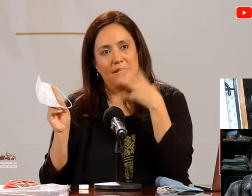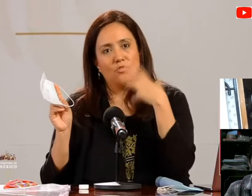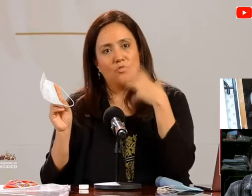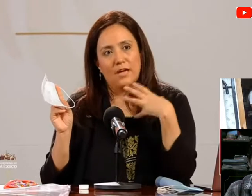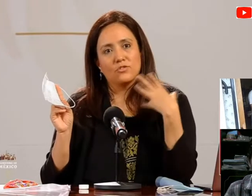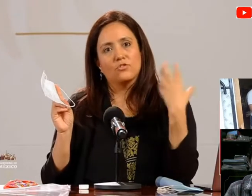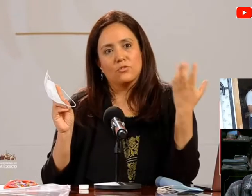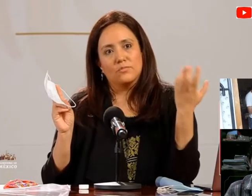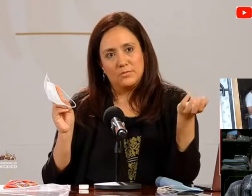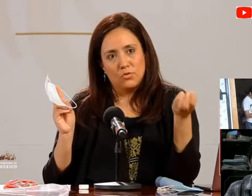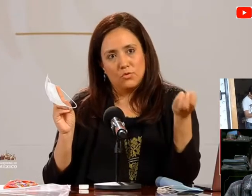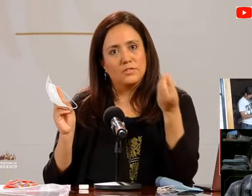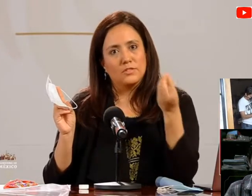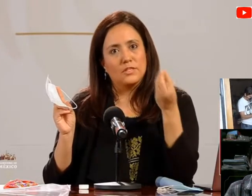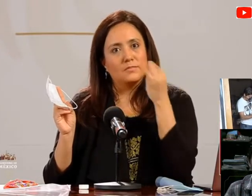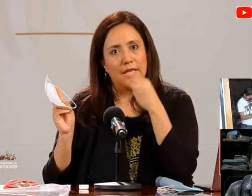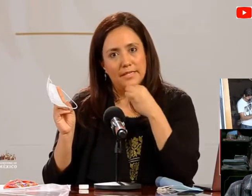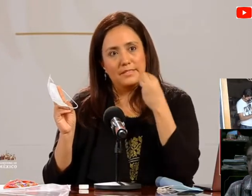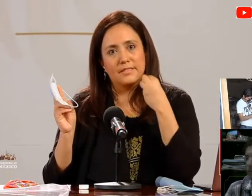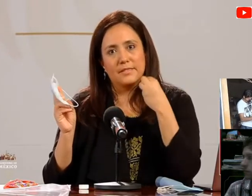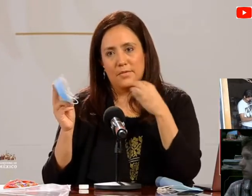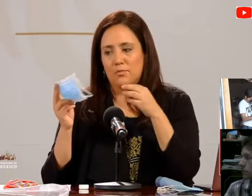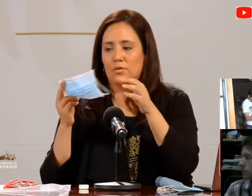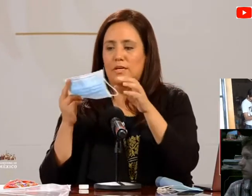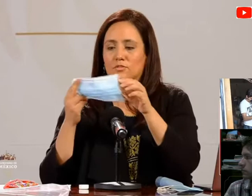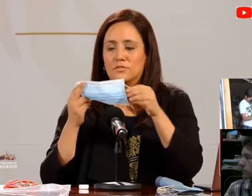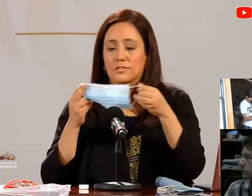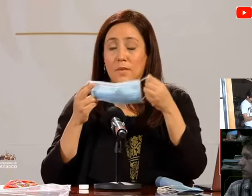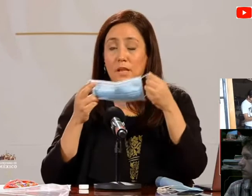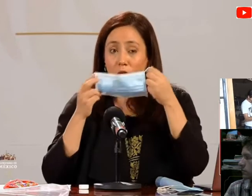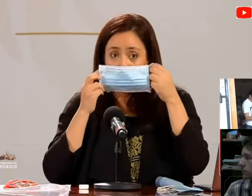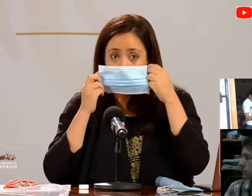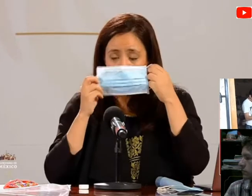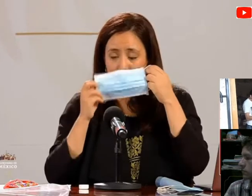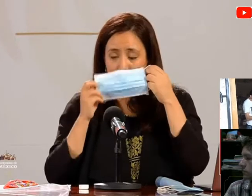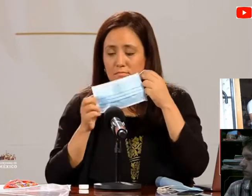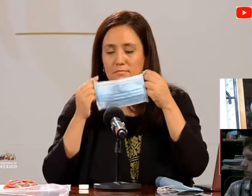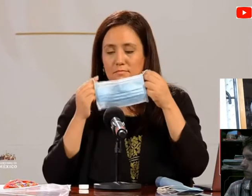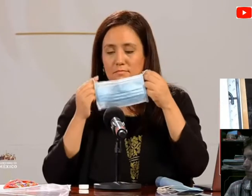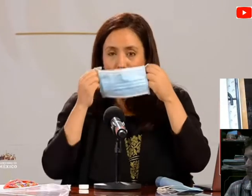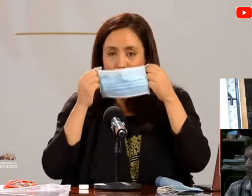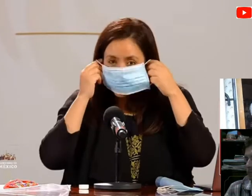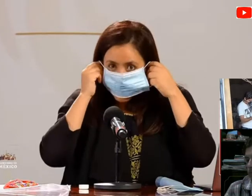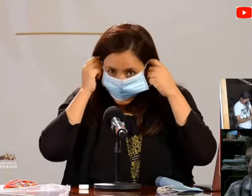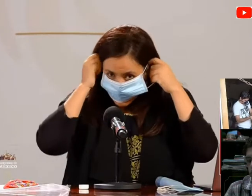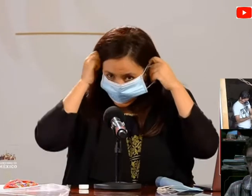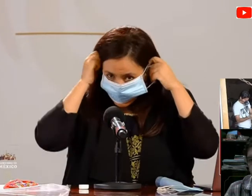en contacto con mis mucosas, mi nariz y mi boca. Entonces me lo coloco,